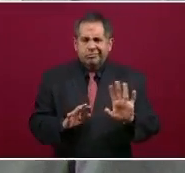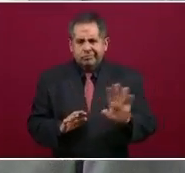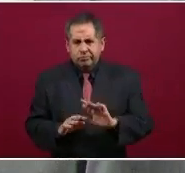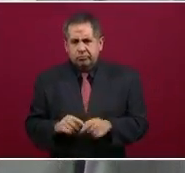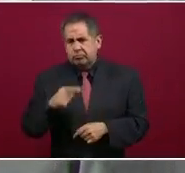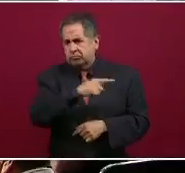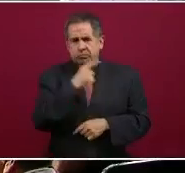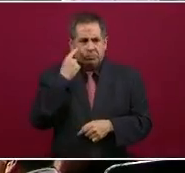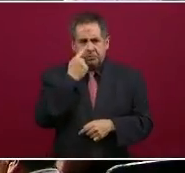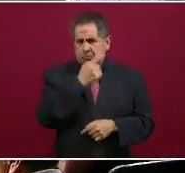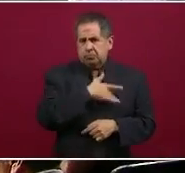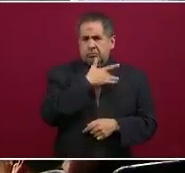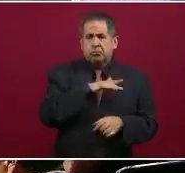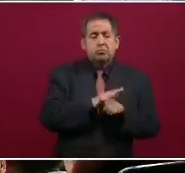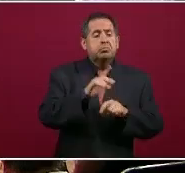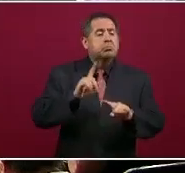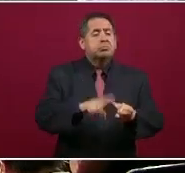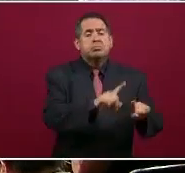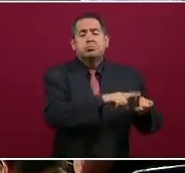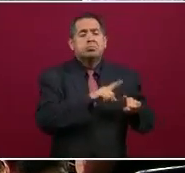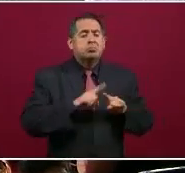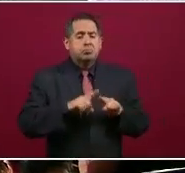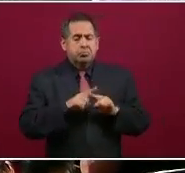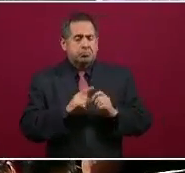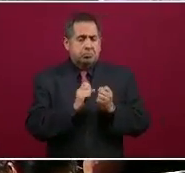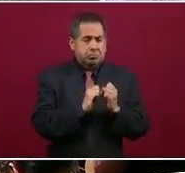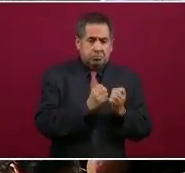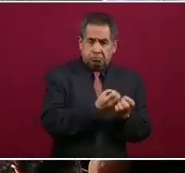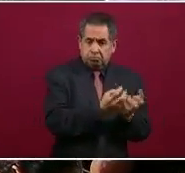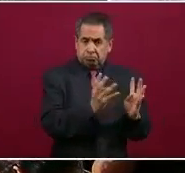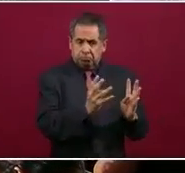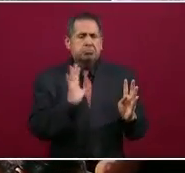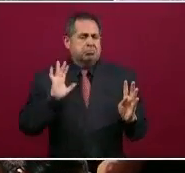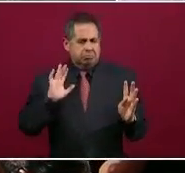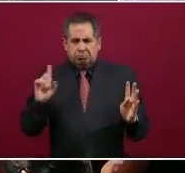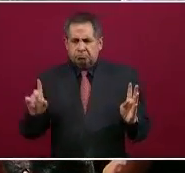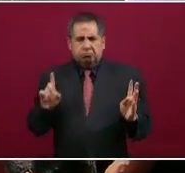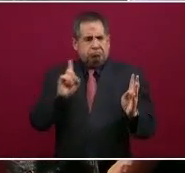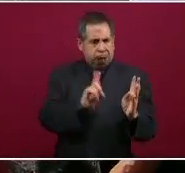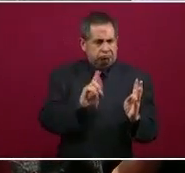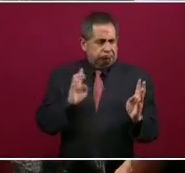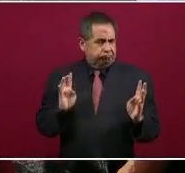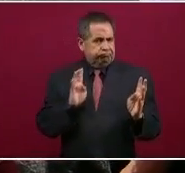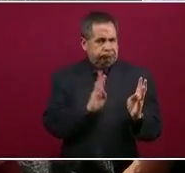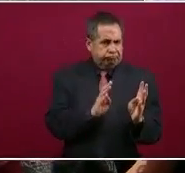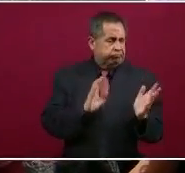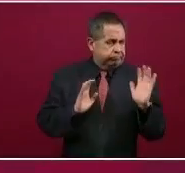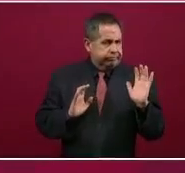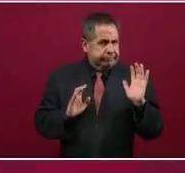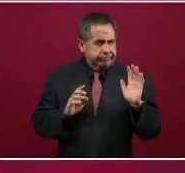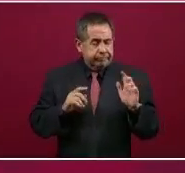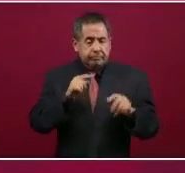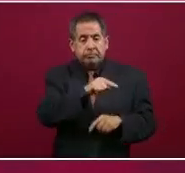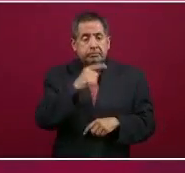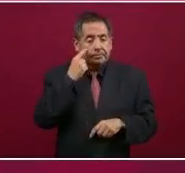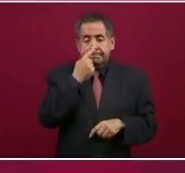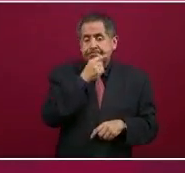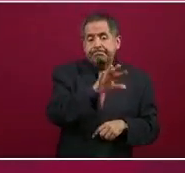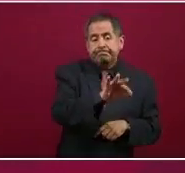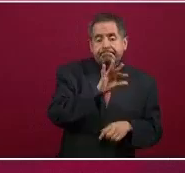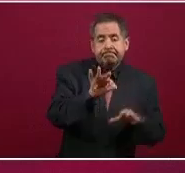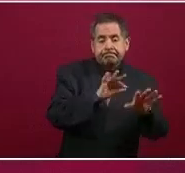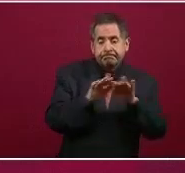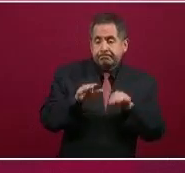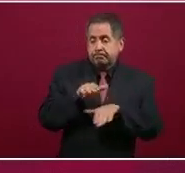decida el presidente Trump o que por su función, su trabajo, tengan que